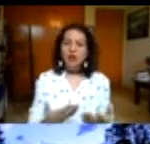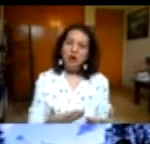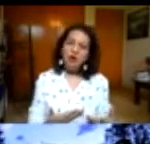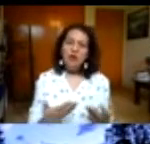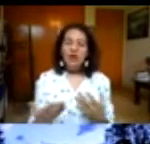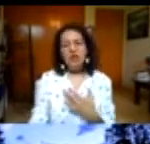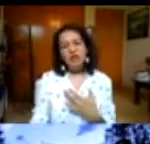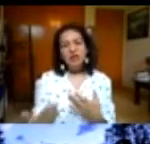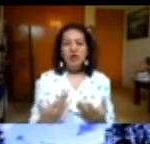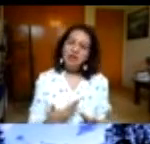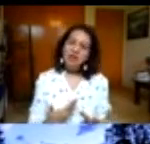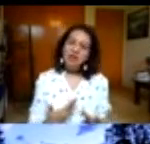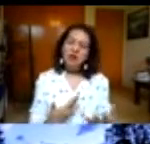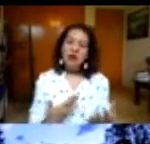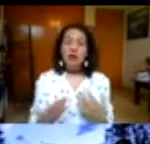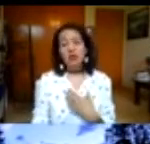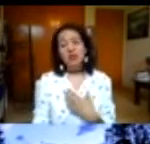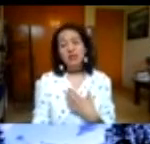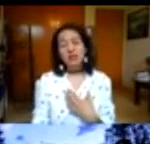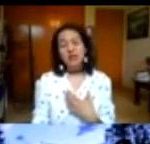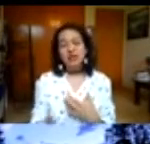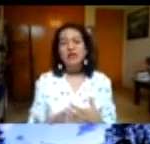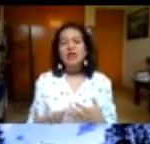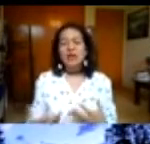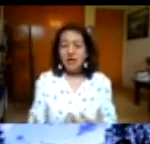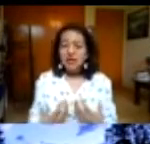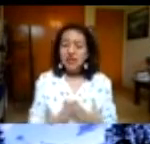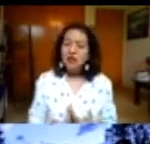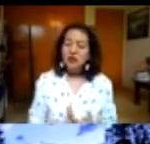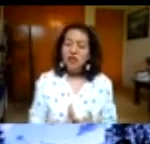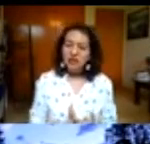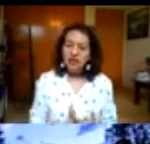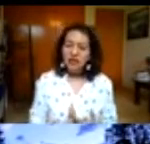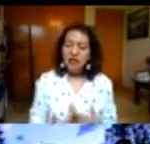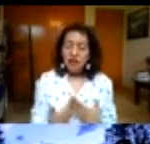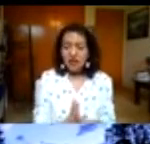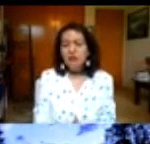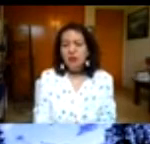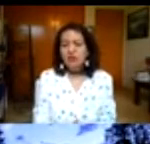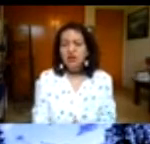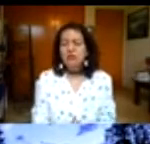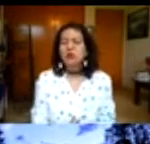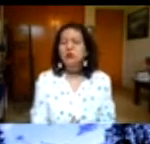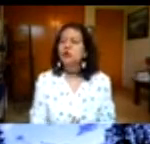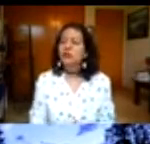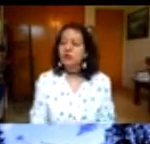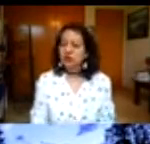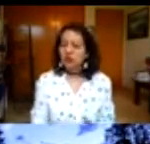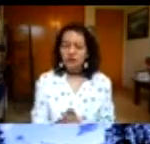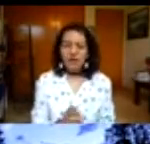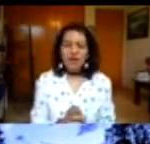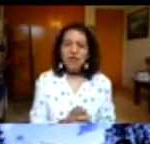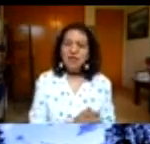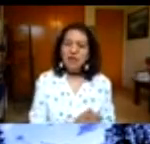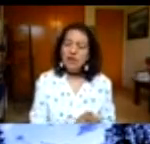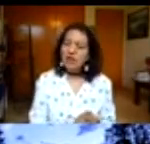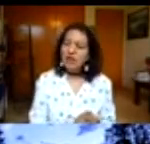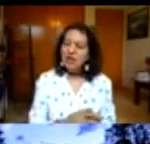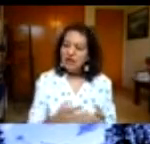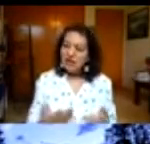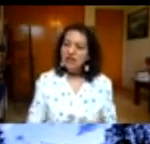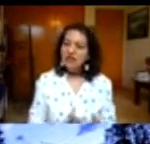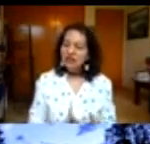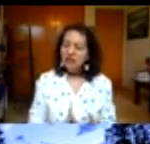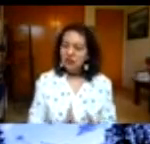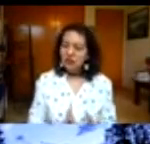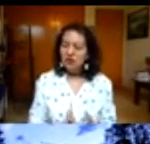mujer, hombre, niña, niño, adolescente, que se nos acerque y le prestamos un servicio. De tal manera que